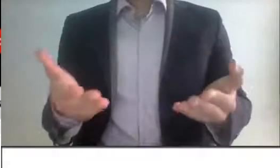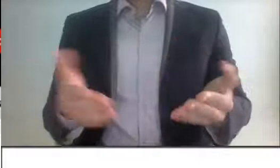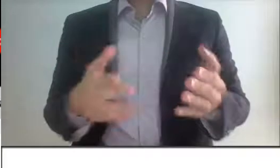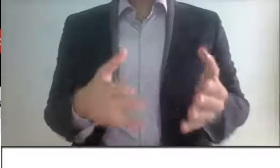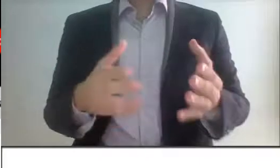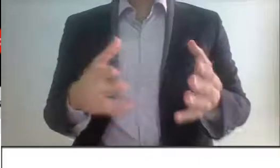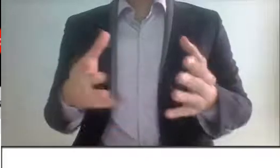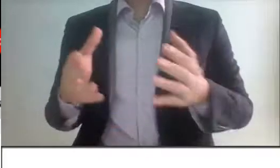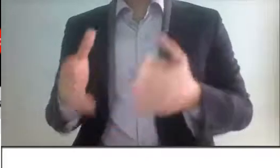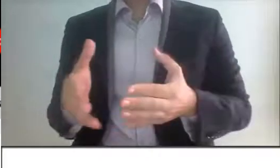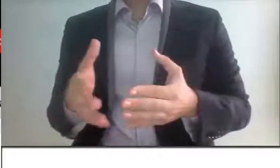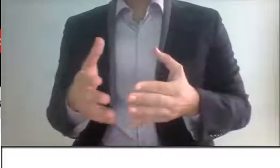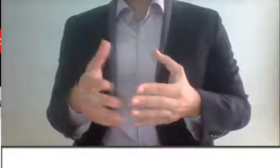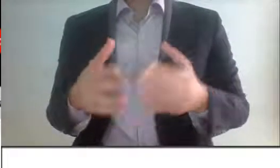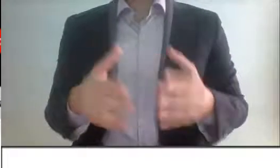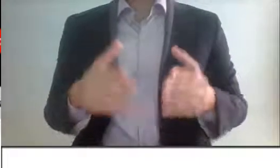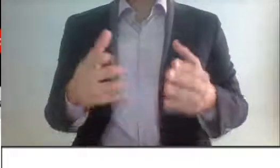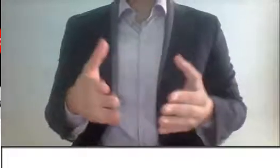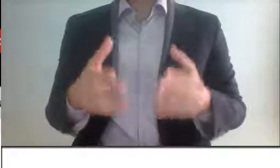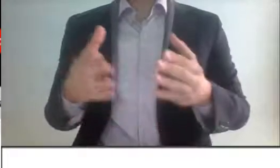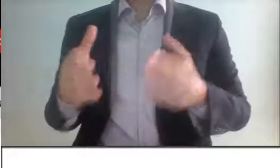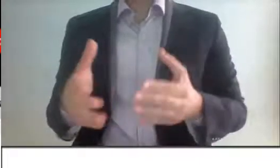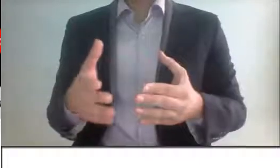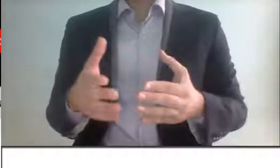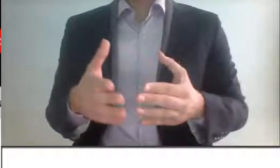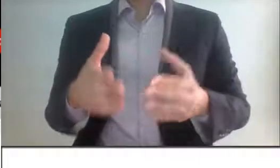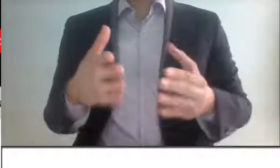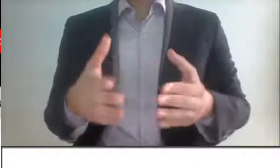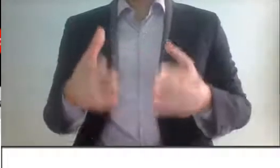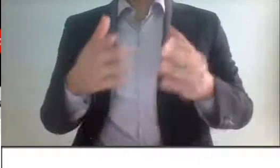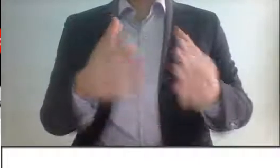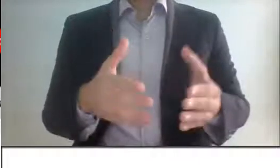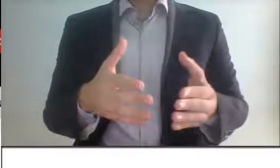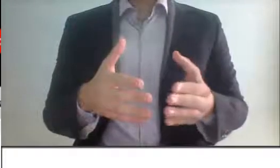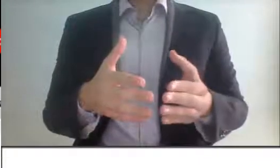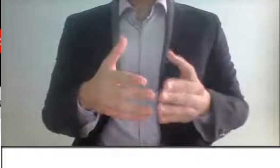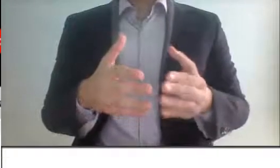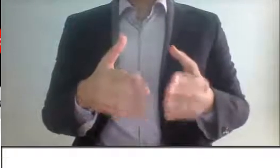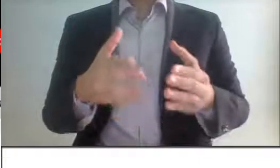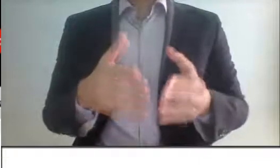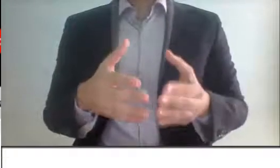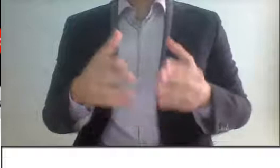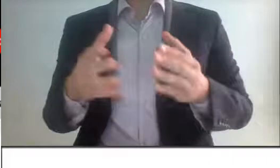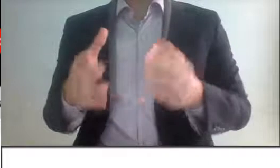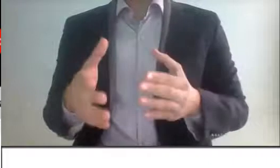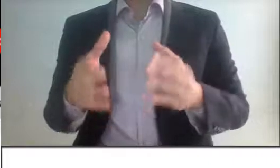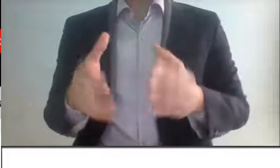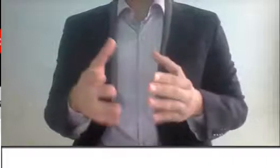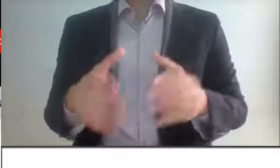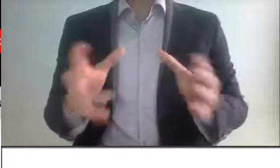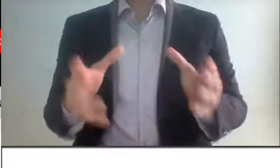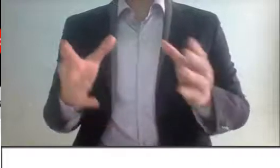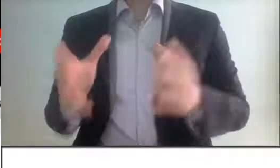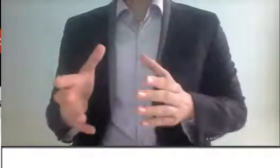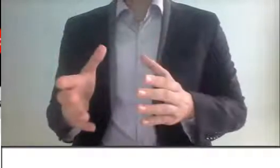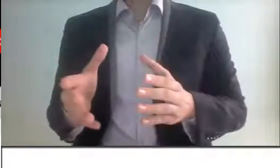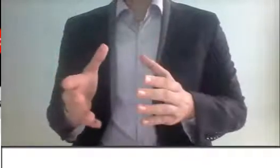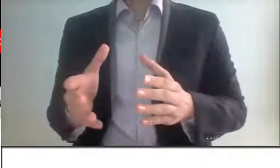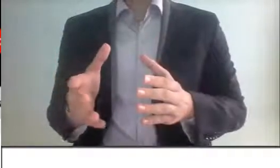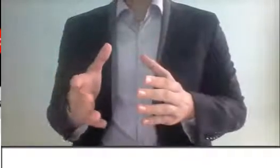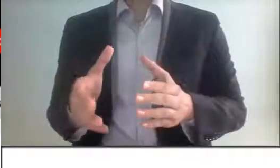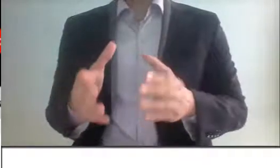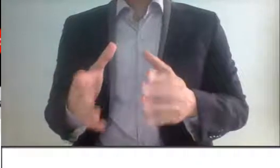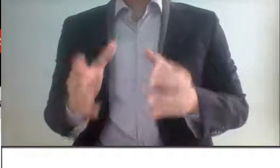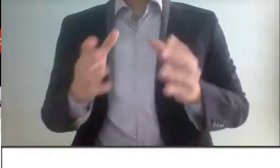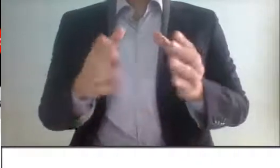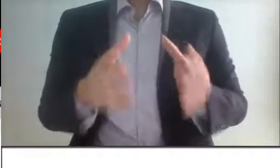lineamientos, existen ciertas multas las cuales se tienen que pagar, y en las cuales incluso se menciona precisamente que en el año 2009 nos